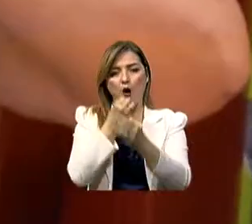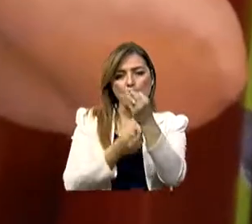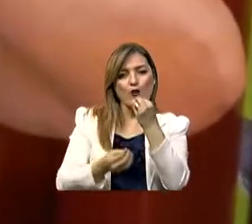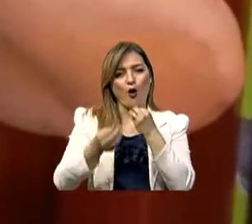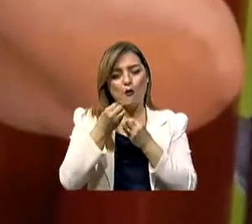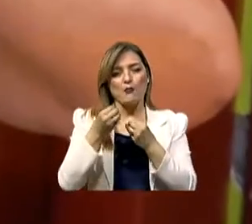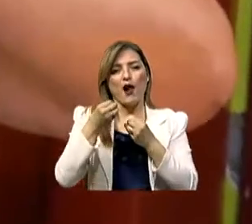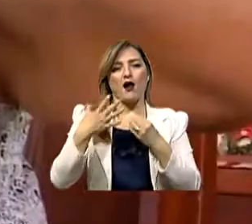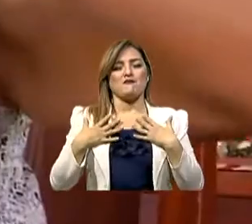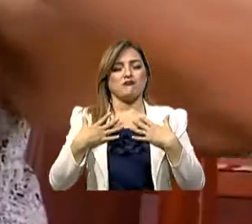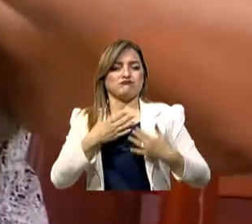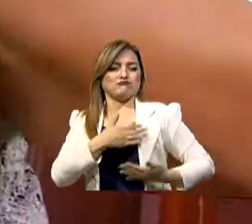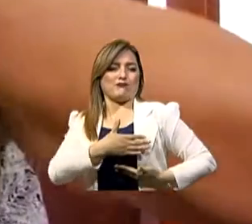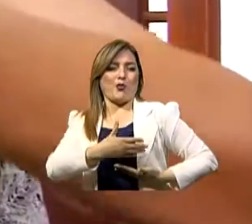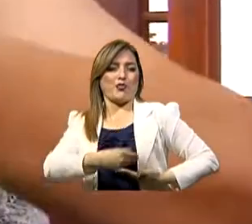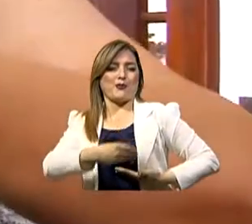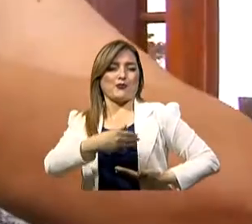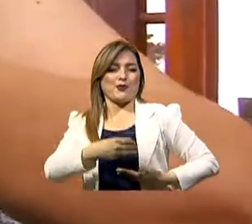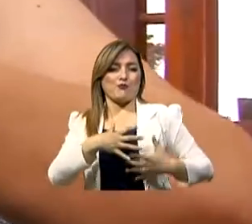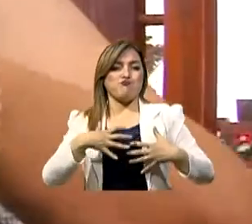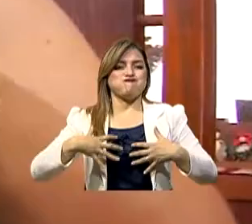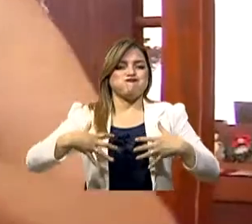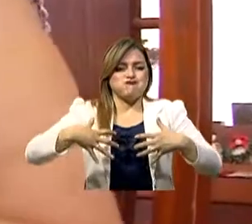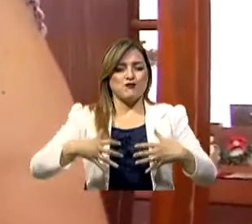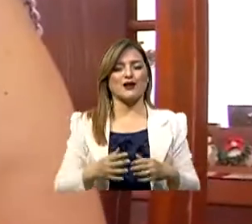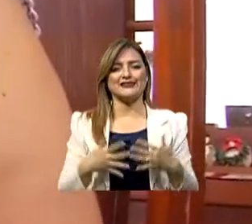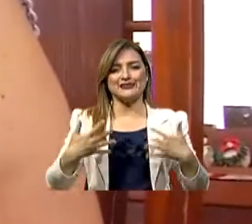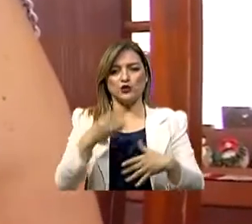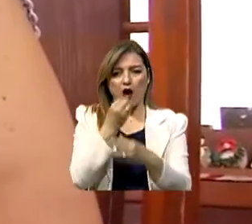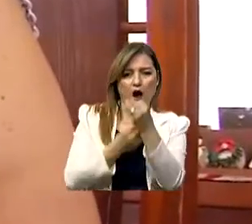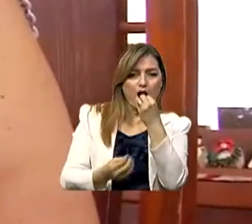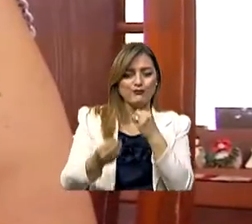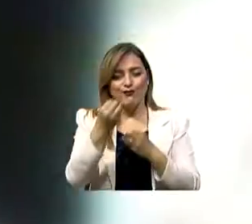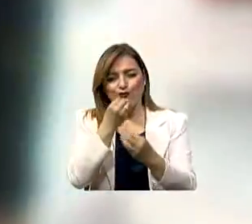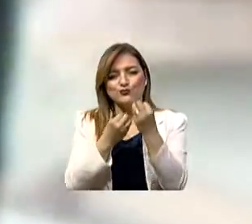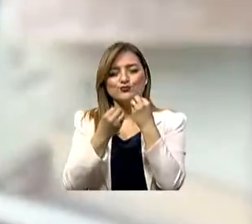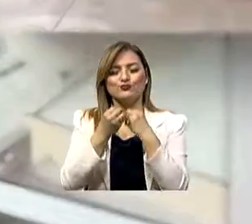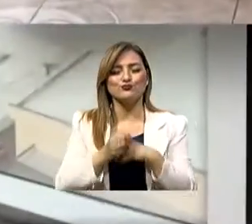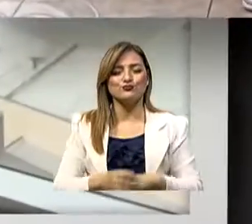entonces fue una época en que comí cómico me comí